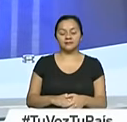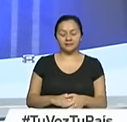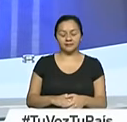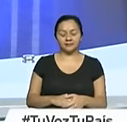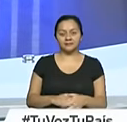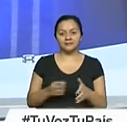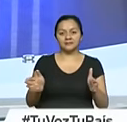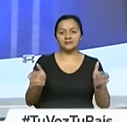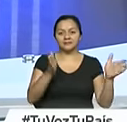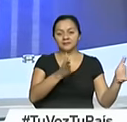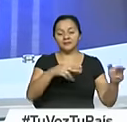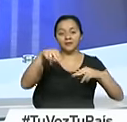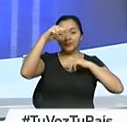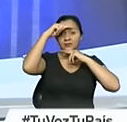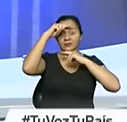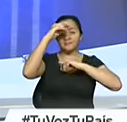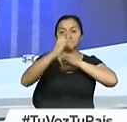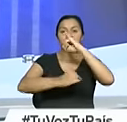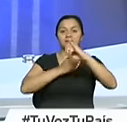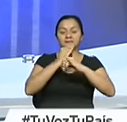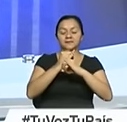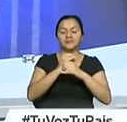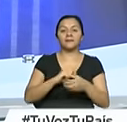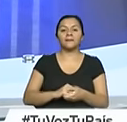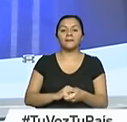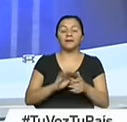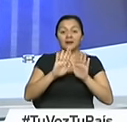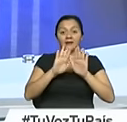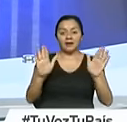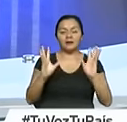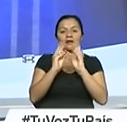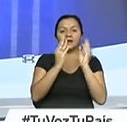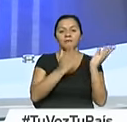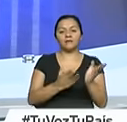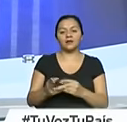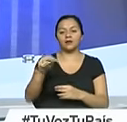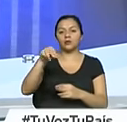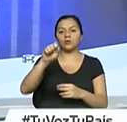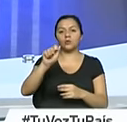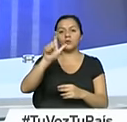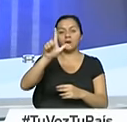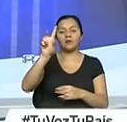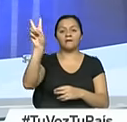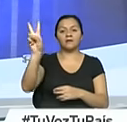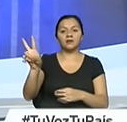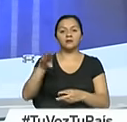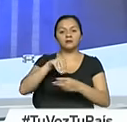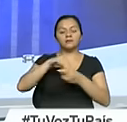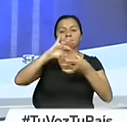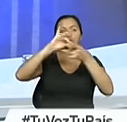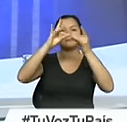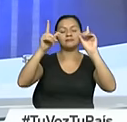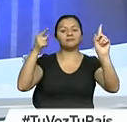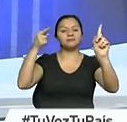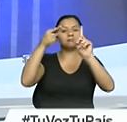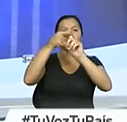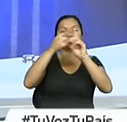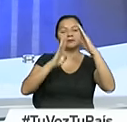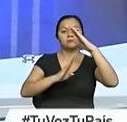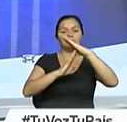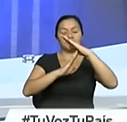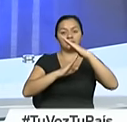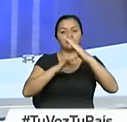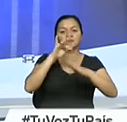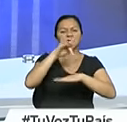Damos paso a las noticias internacionales. Se desarrolla la cumbre anual en Venezuela bajo el lema Unidos por el Camino de la Paz.